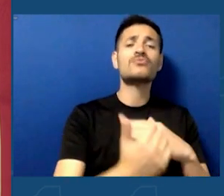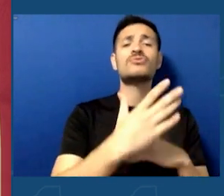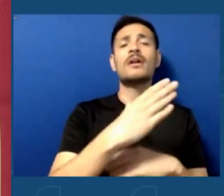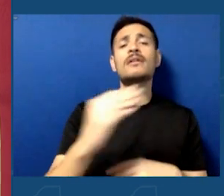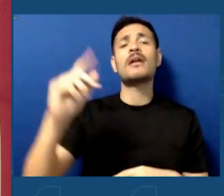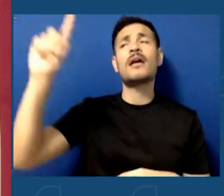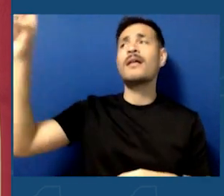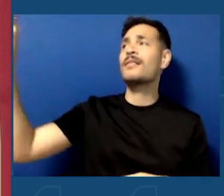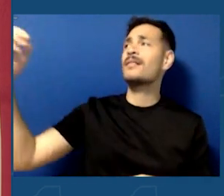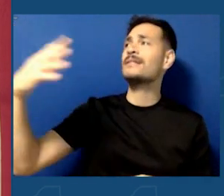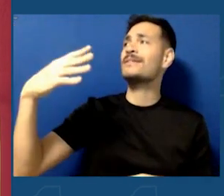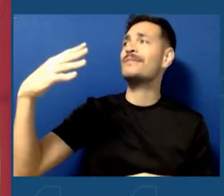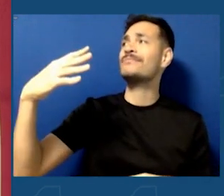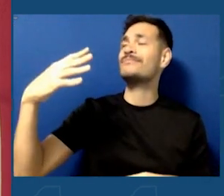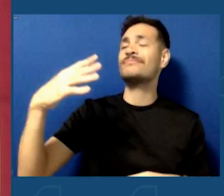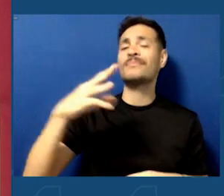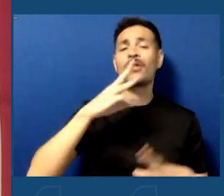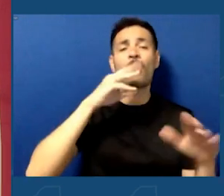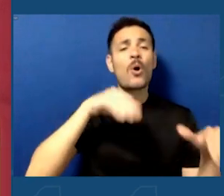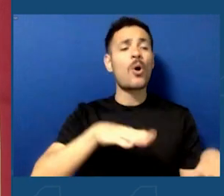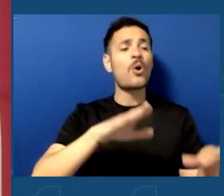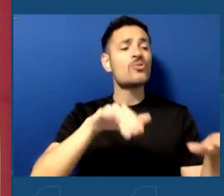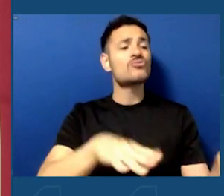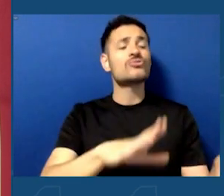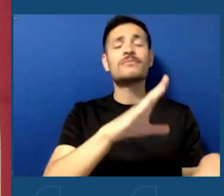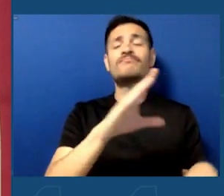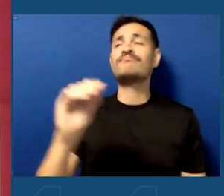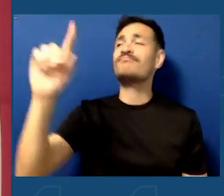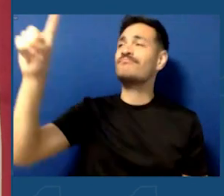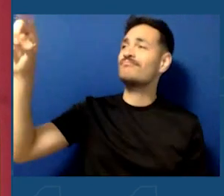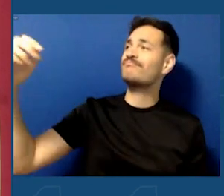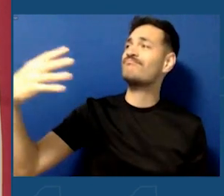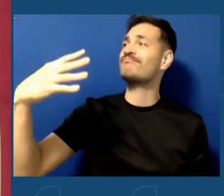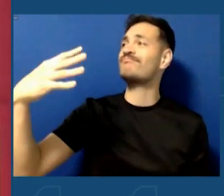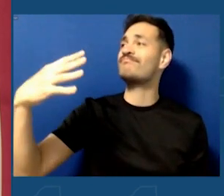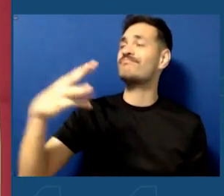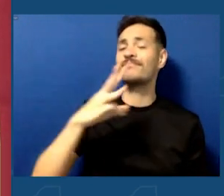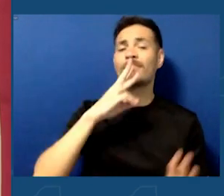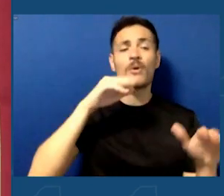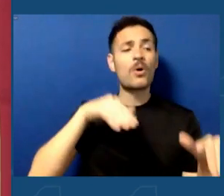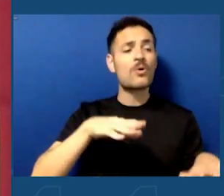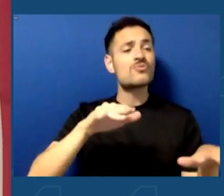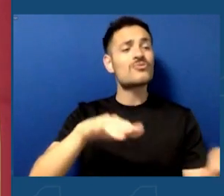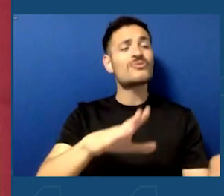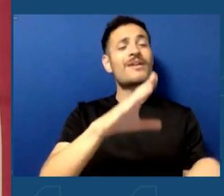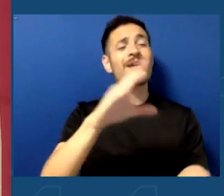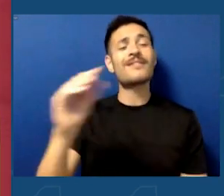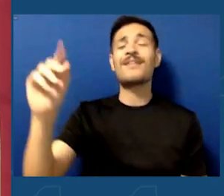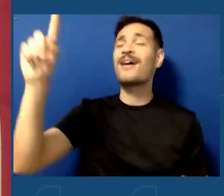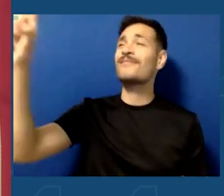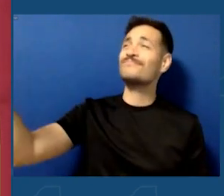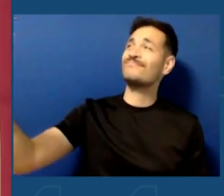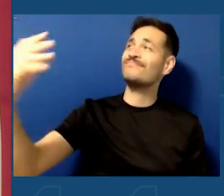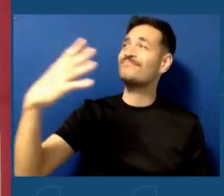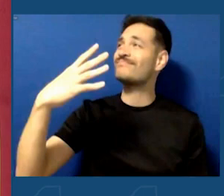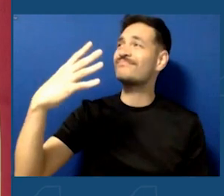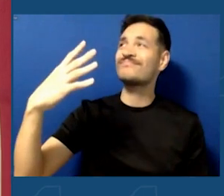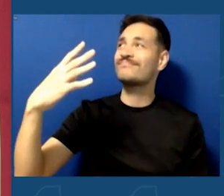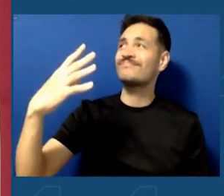el sol, del mar y el sol, del mar y